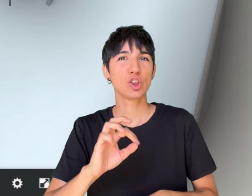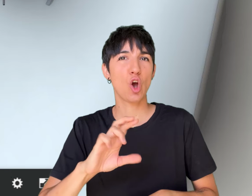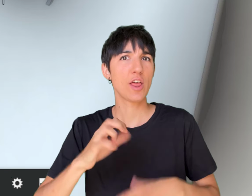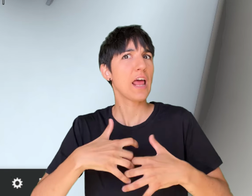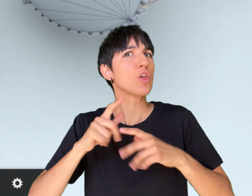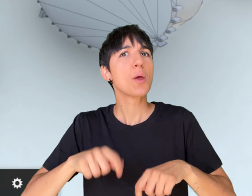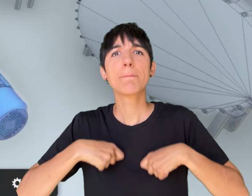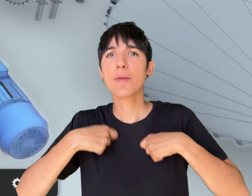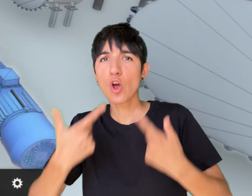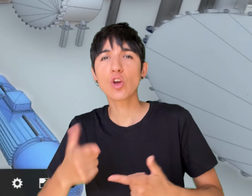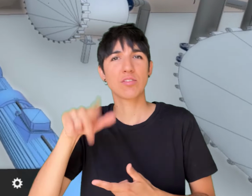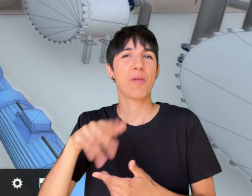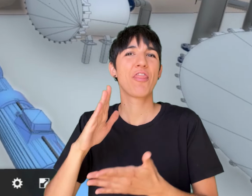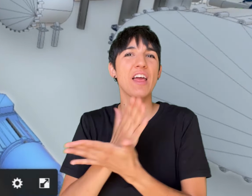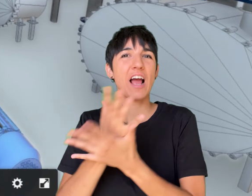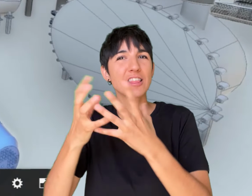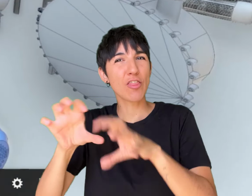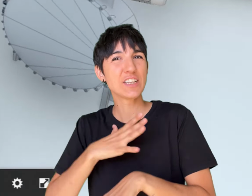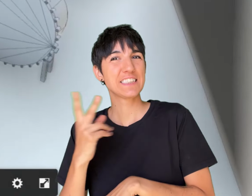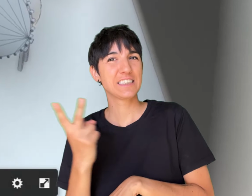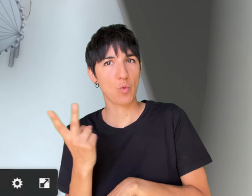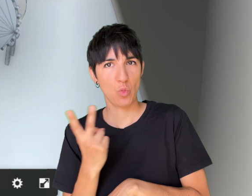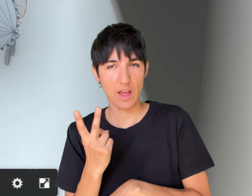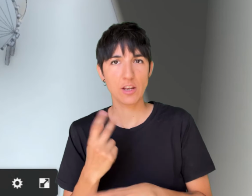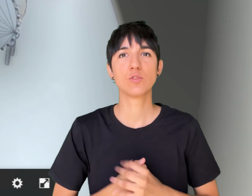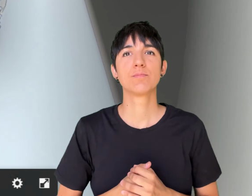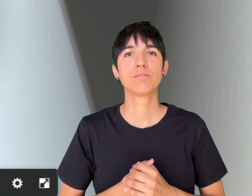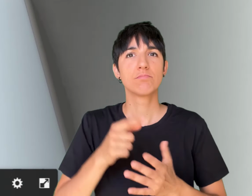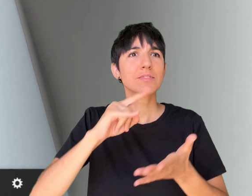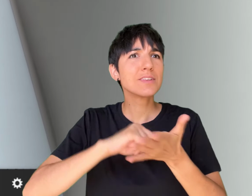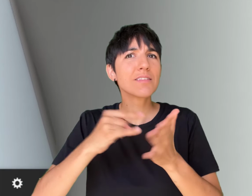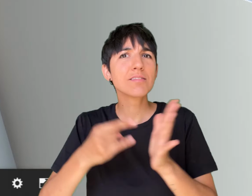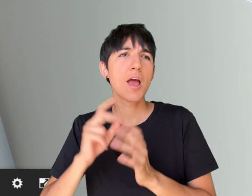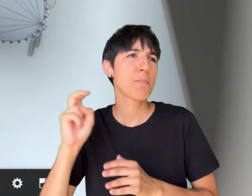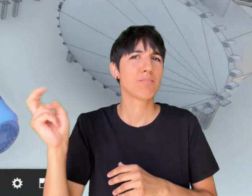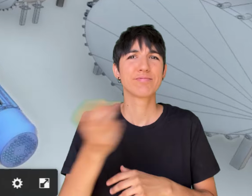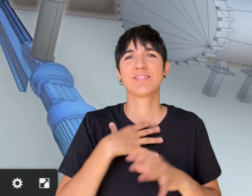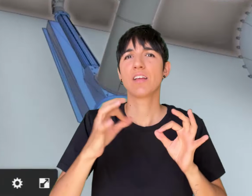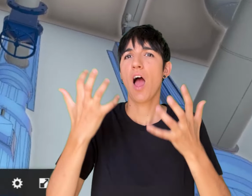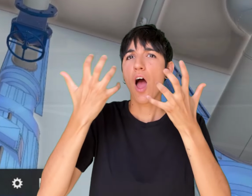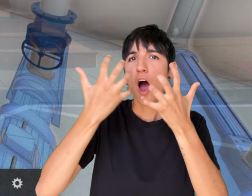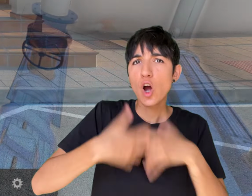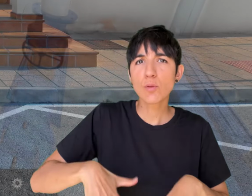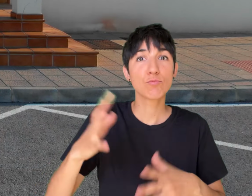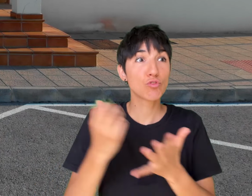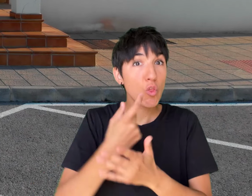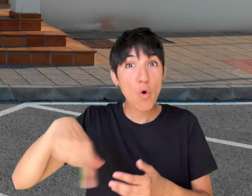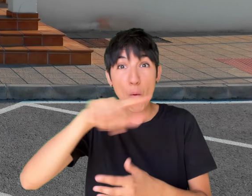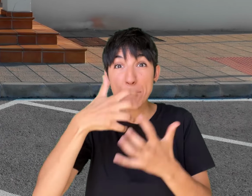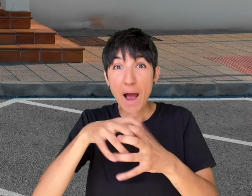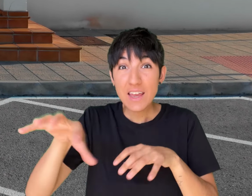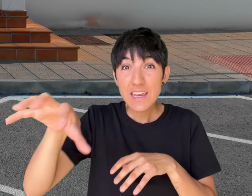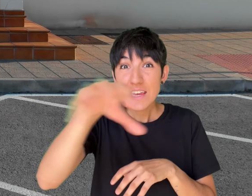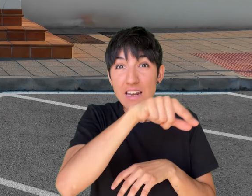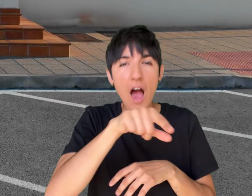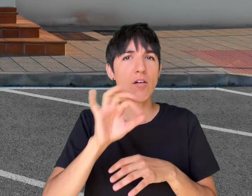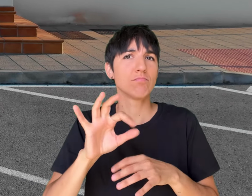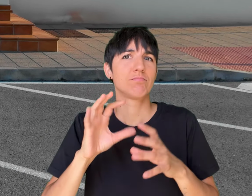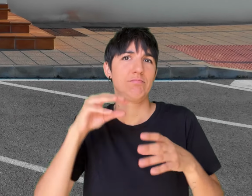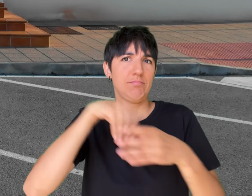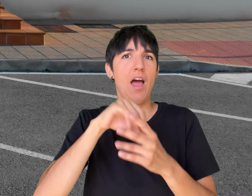Todas ellas constan con equipamiento electromecánico más eficiente de última generación, que permite garantizar un